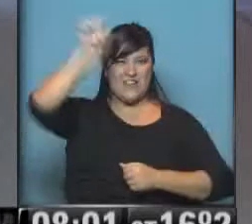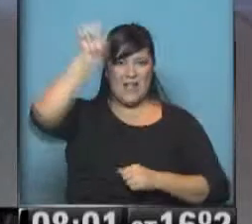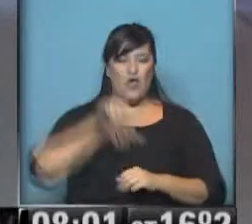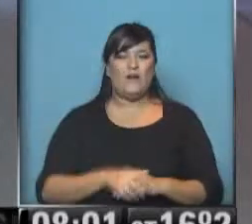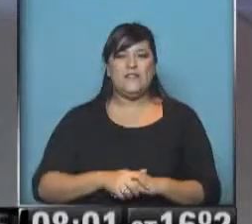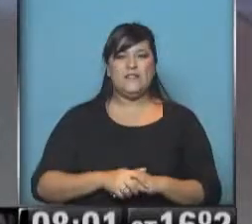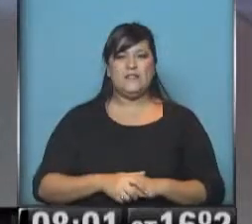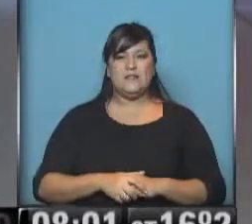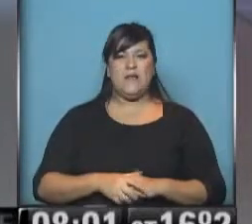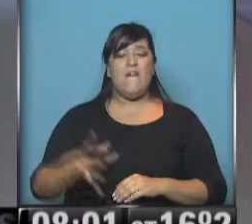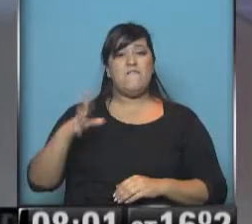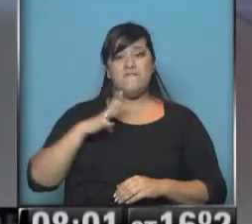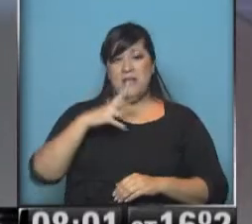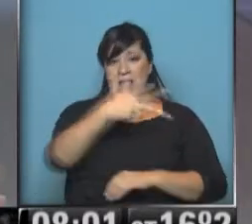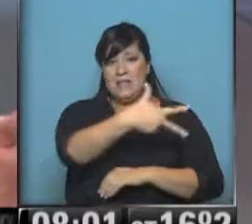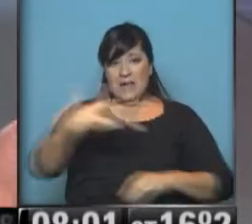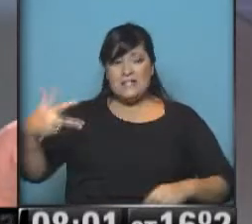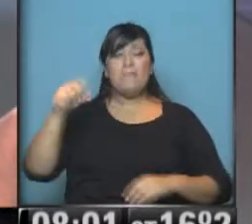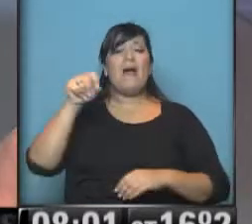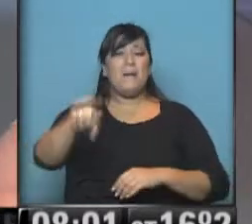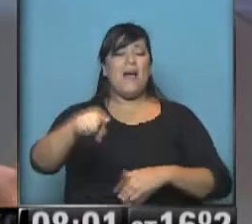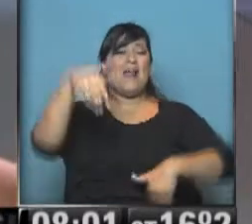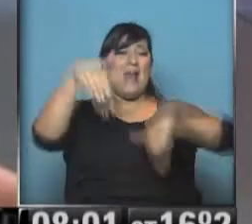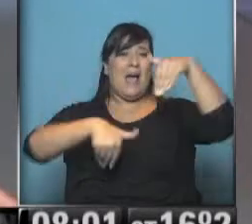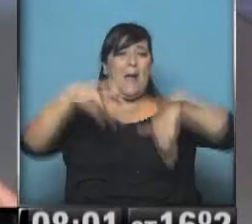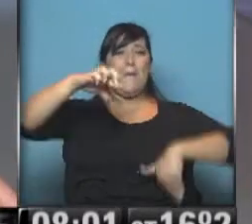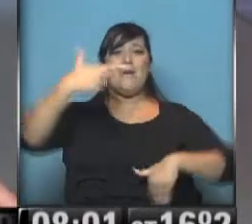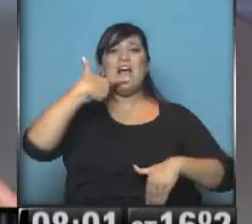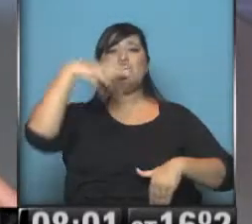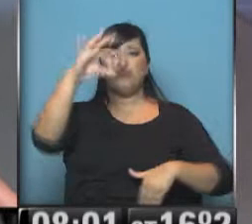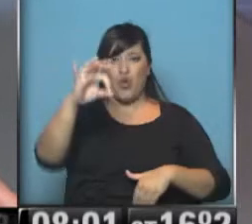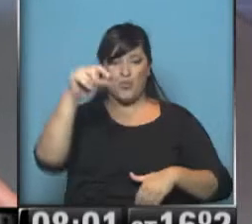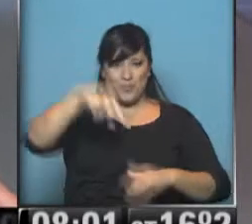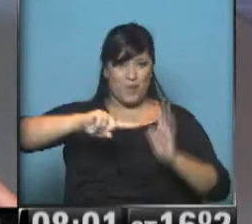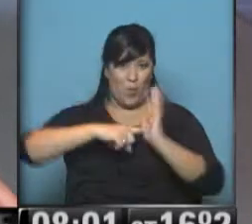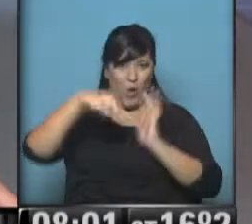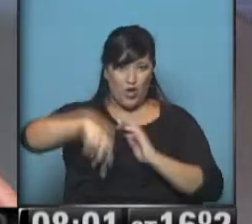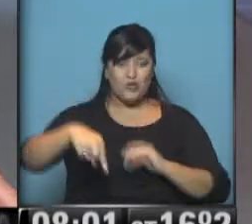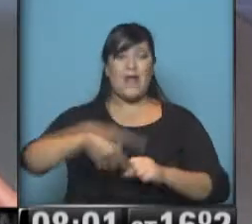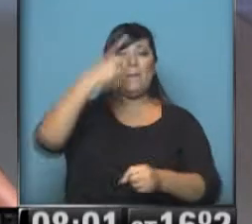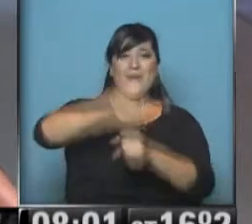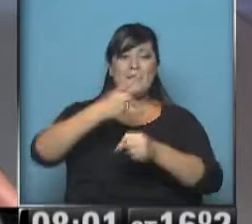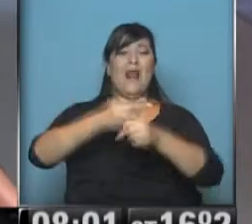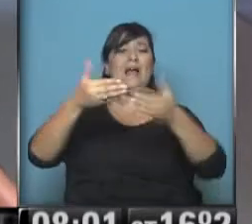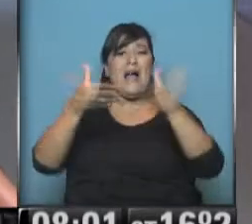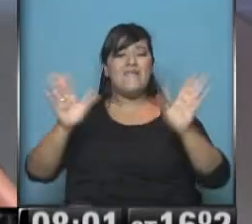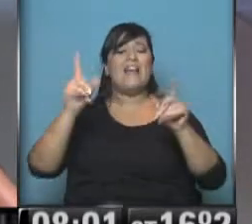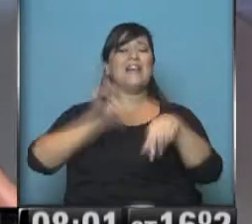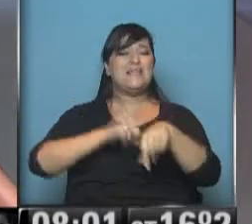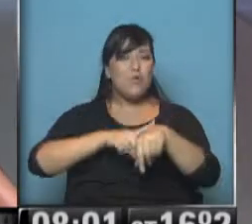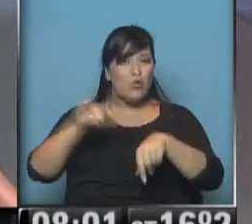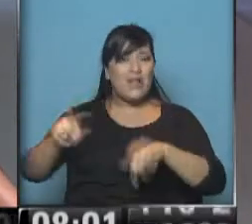faltan menos de tres semanas para las pasos en la ciudad autónoma de buenos aires hablamos de las primarias abiertas simultáneas y obligatorias